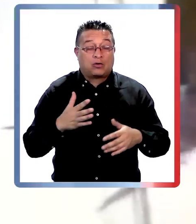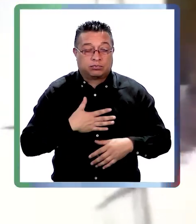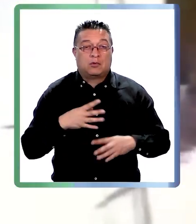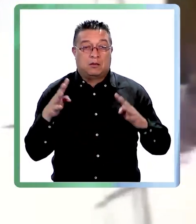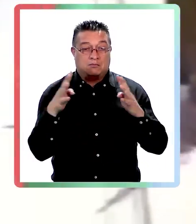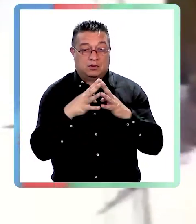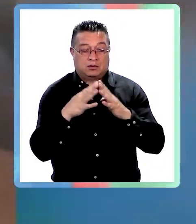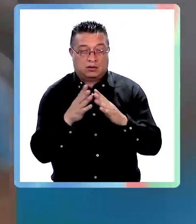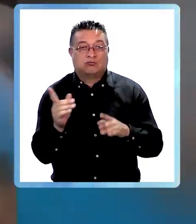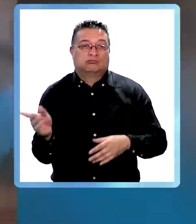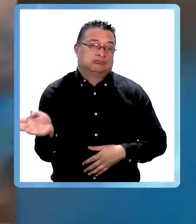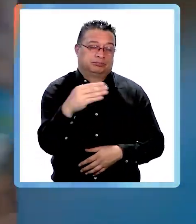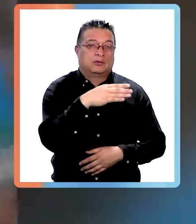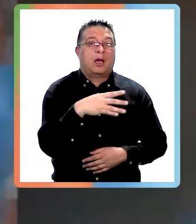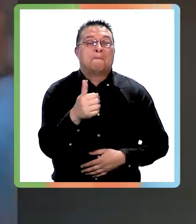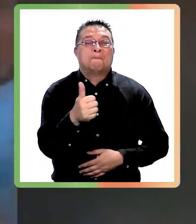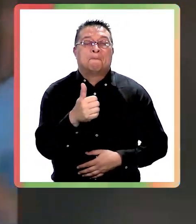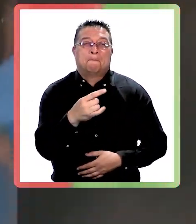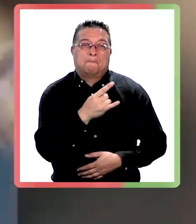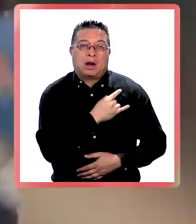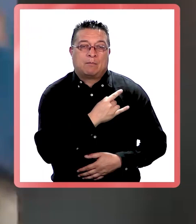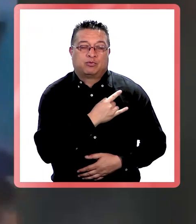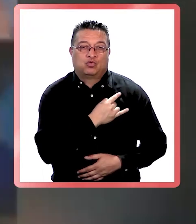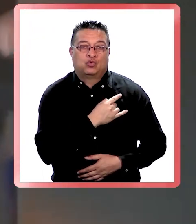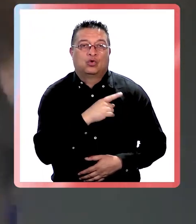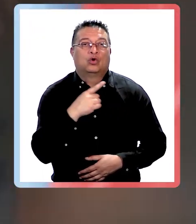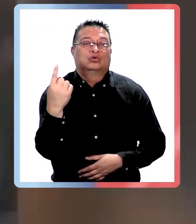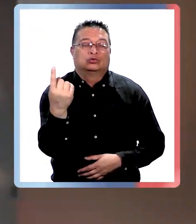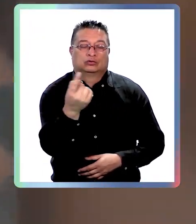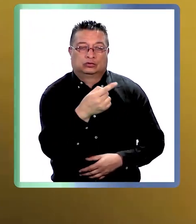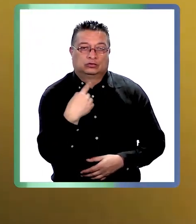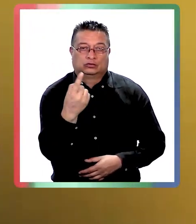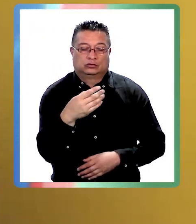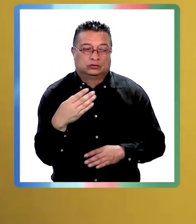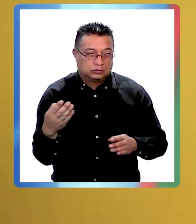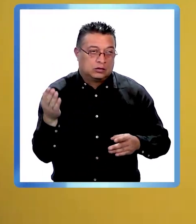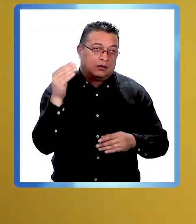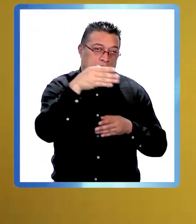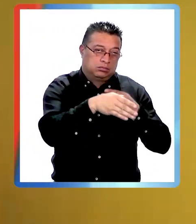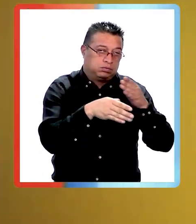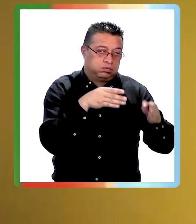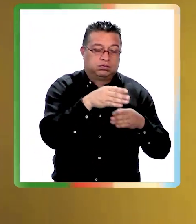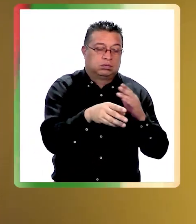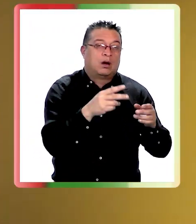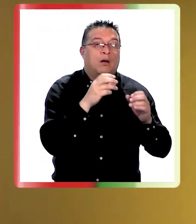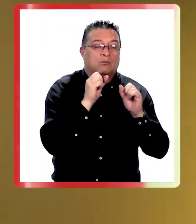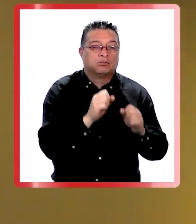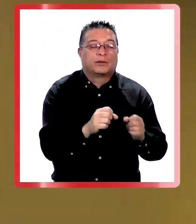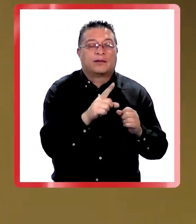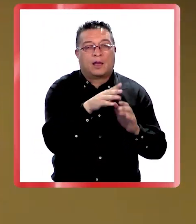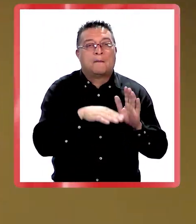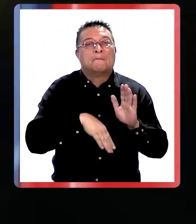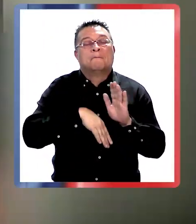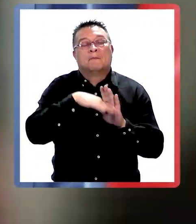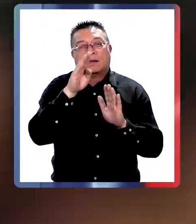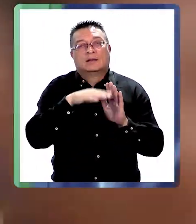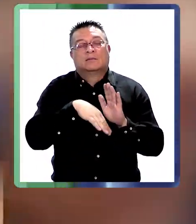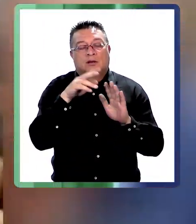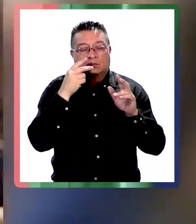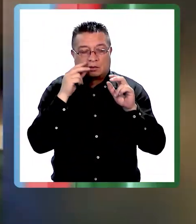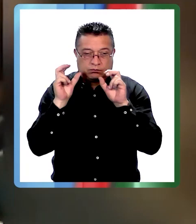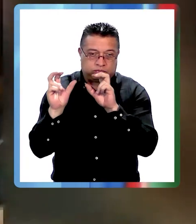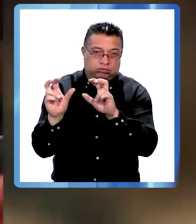mejor, si yo pongo los militares en Maipú y vienen a poder generar una